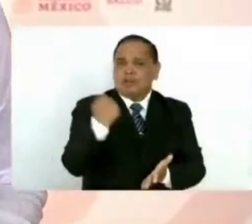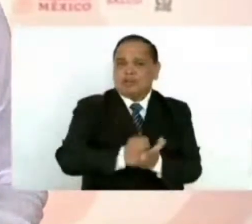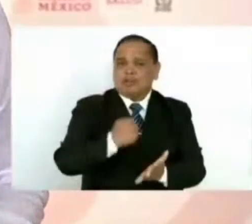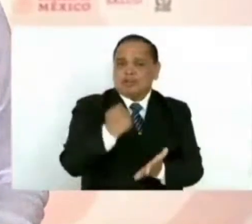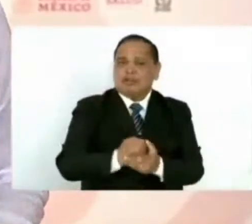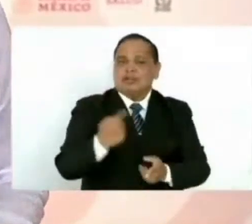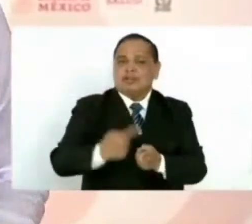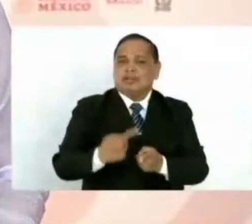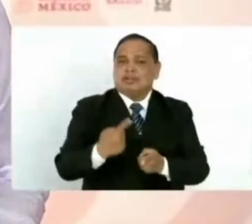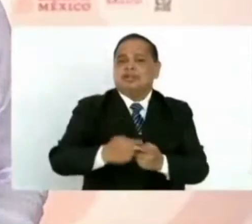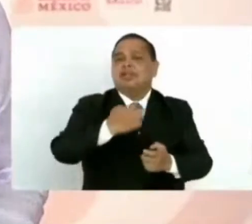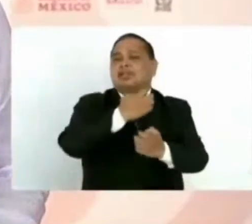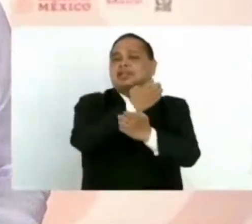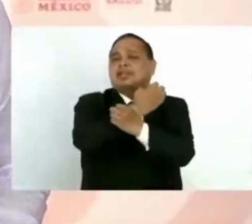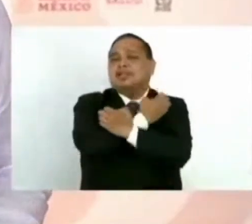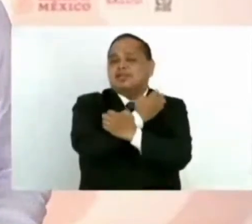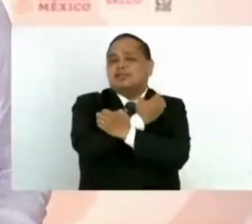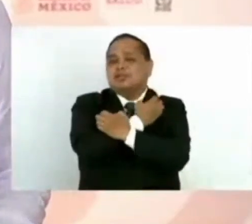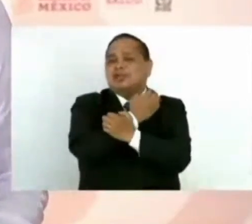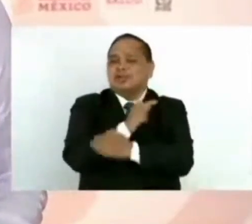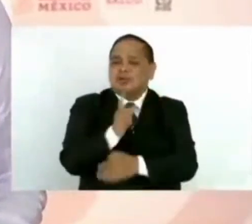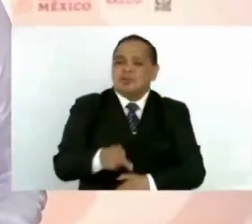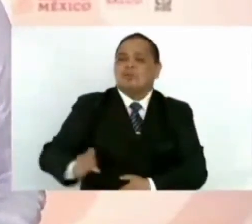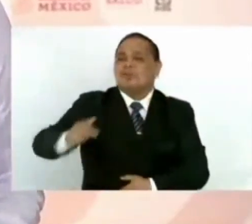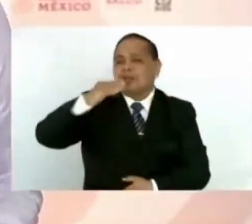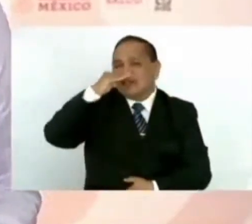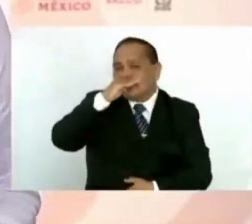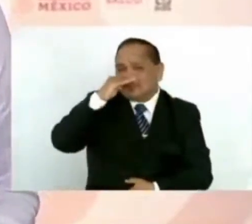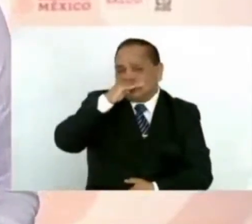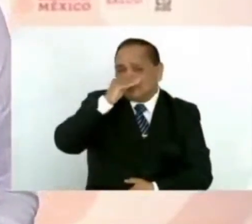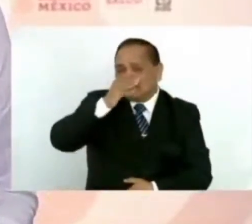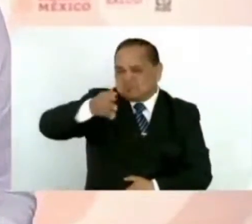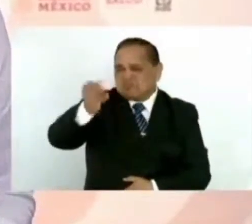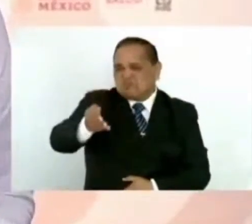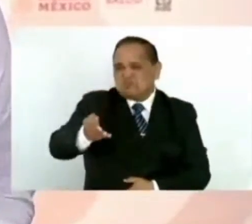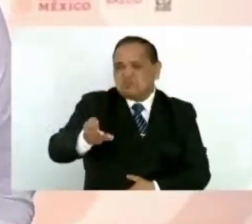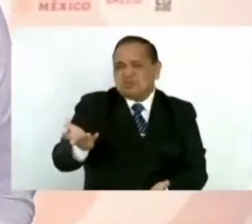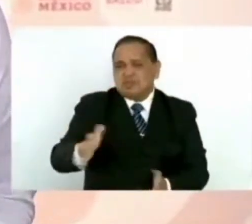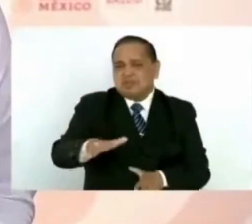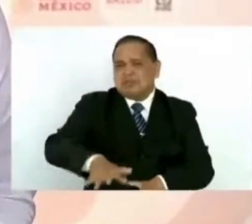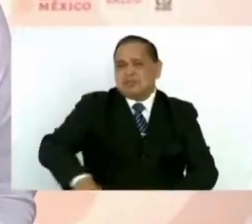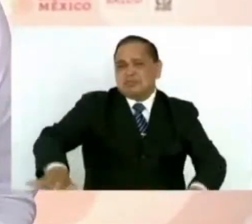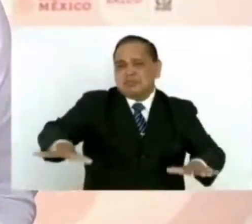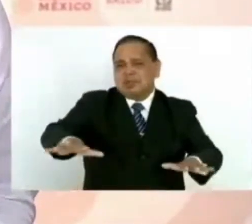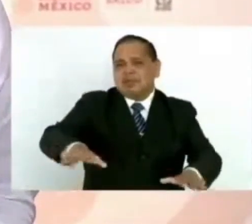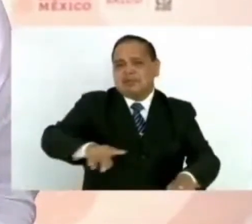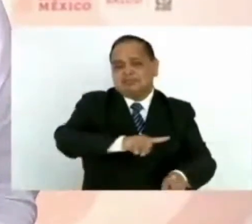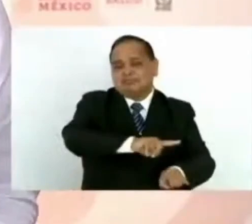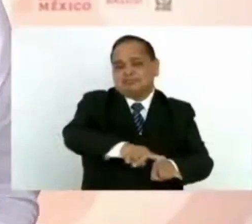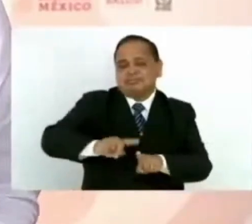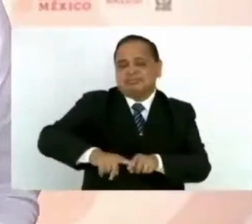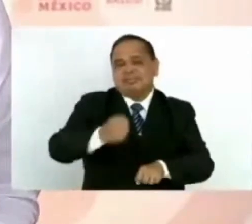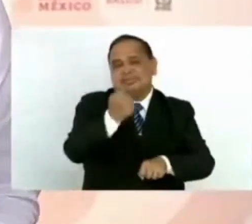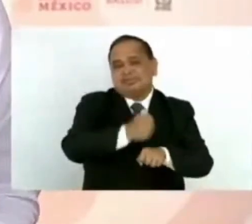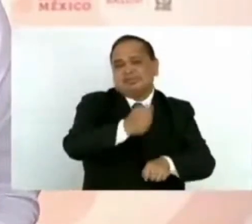garantizar la educación pública, gratuita, de calidad en todos los niveles